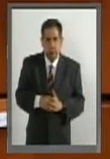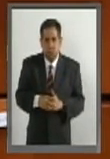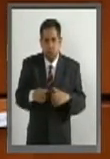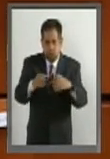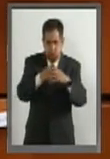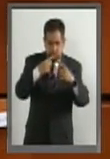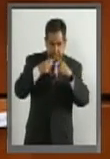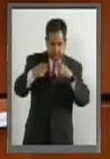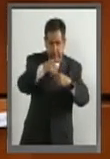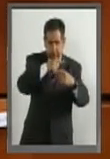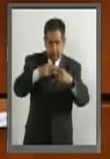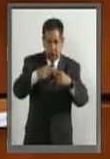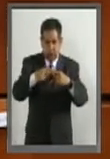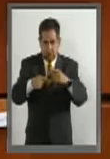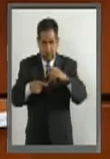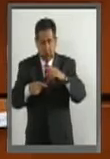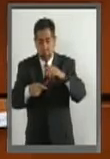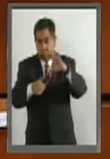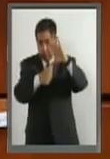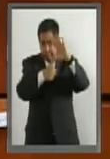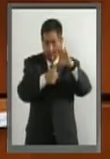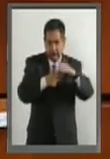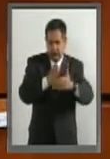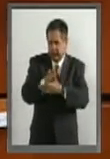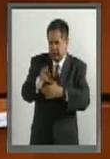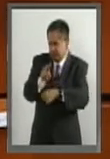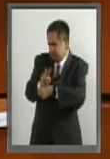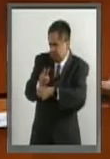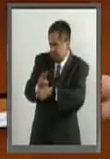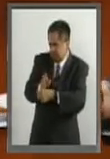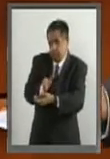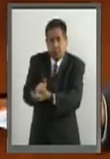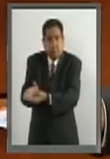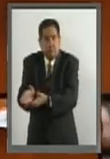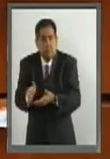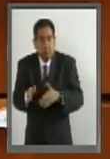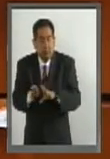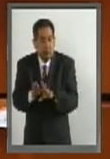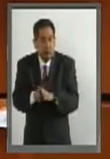los agentes norteamericanos migratorios puedan estar en nuestras